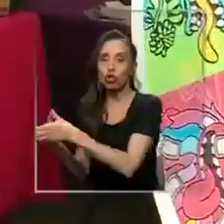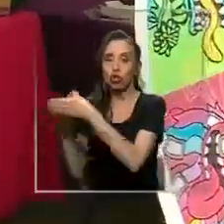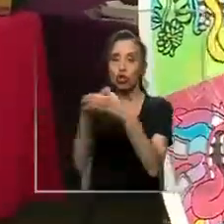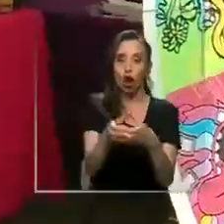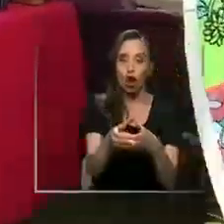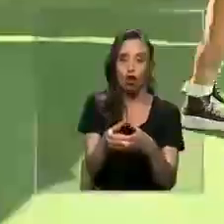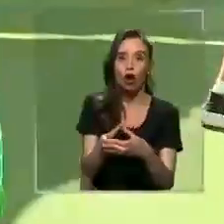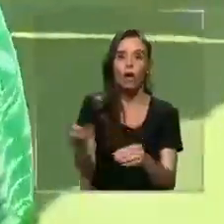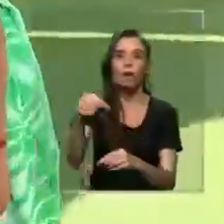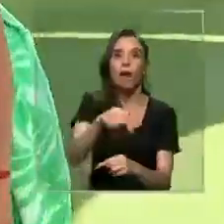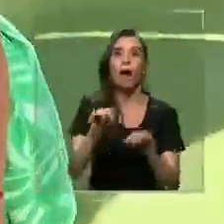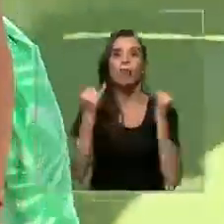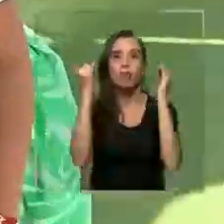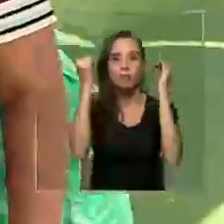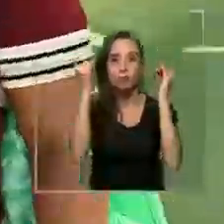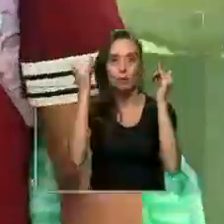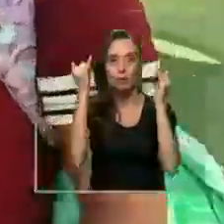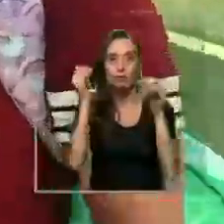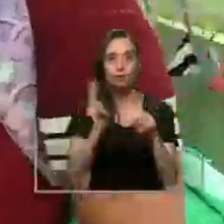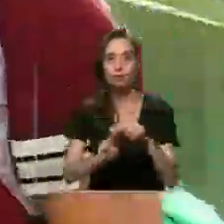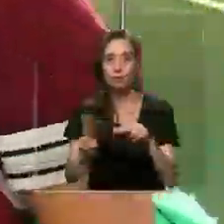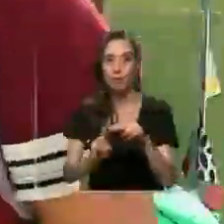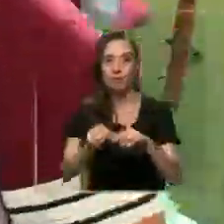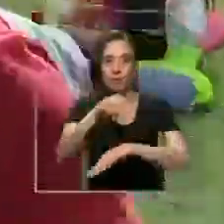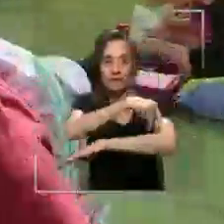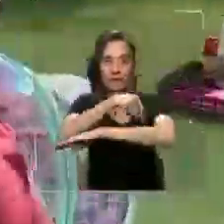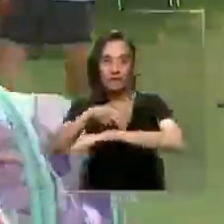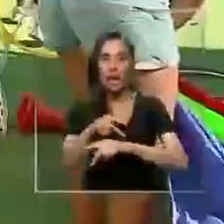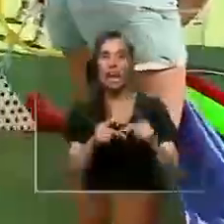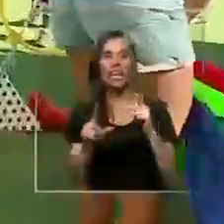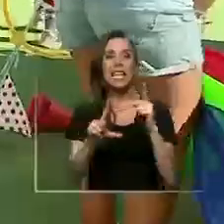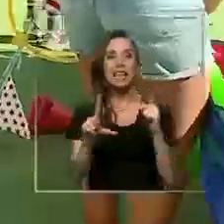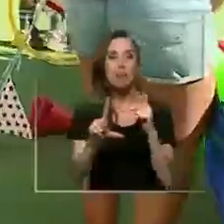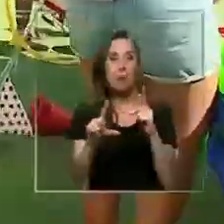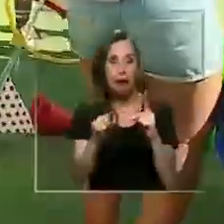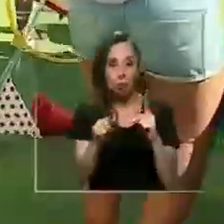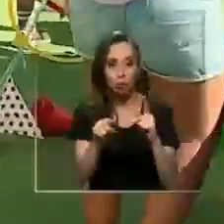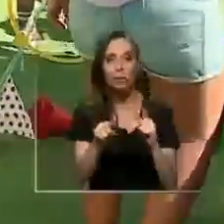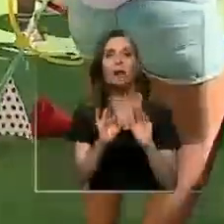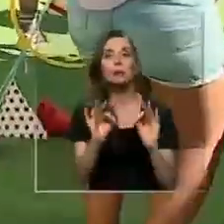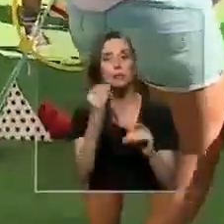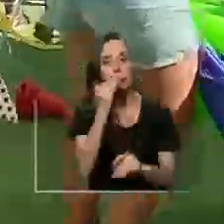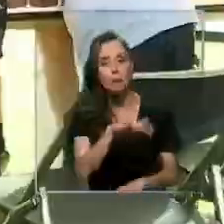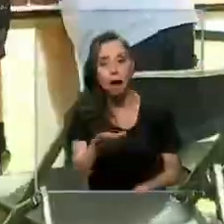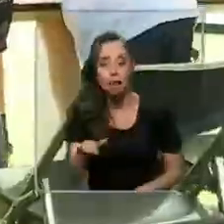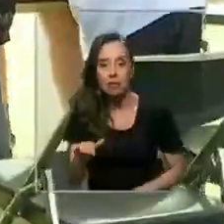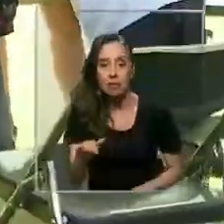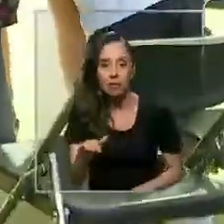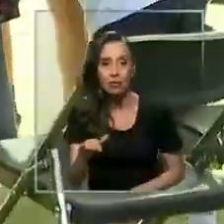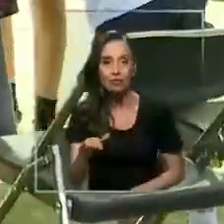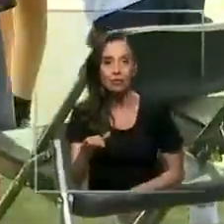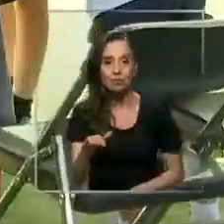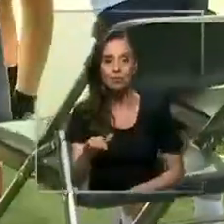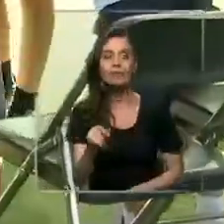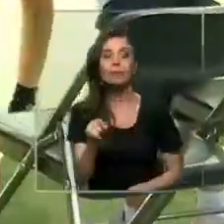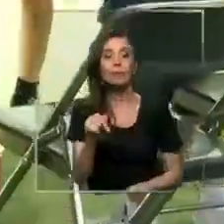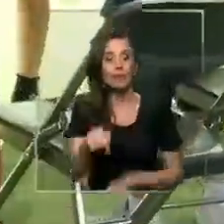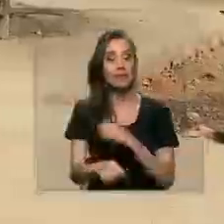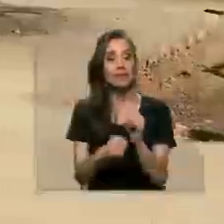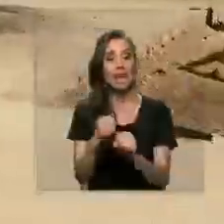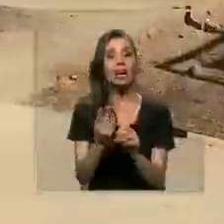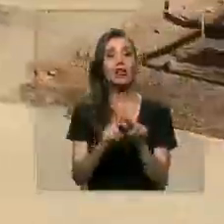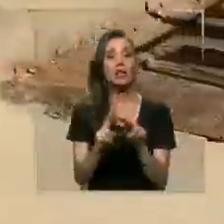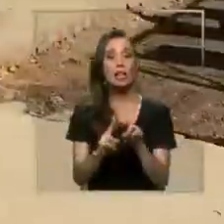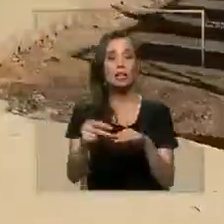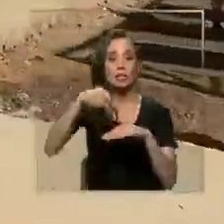lleguen a disfrutar. Por esto, se realiza el escenario Kidsapalooza, especial para los más pequeños, y cuya apuesta este año es